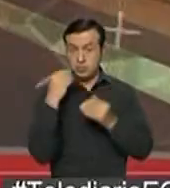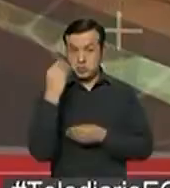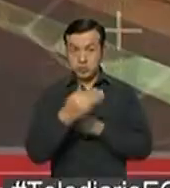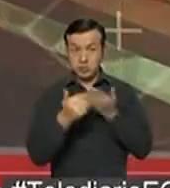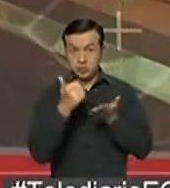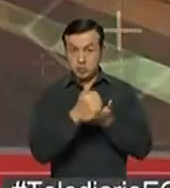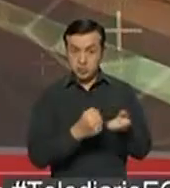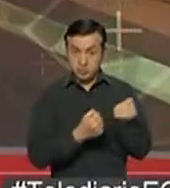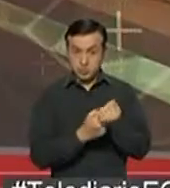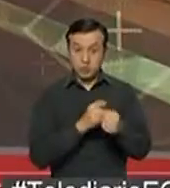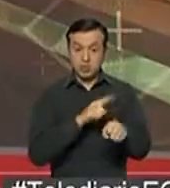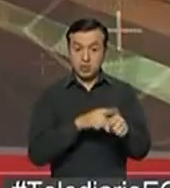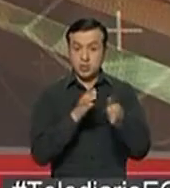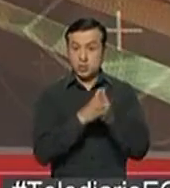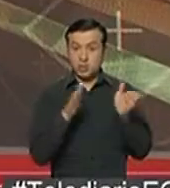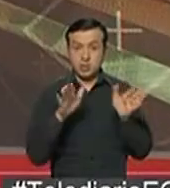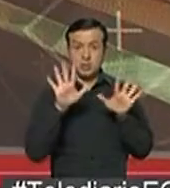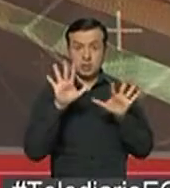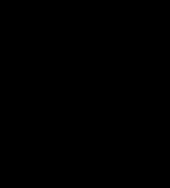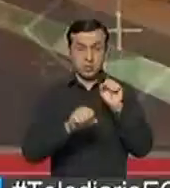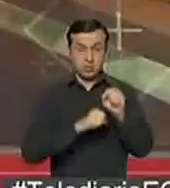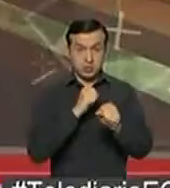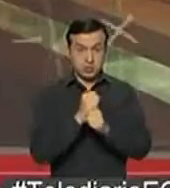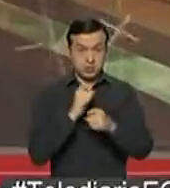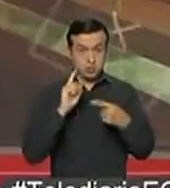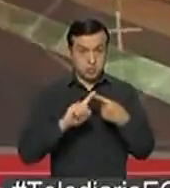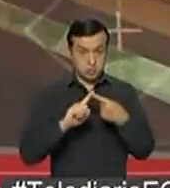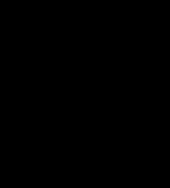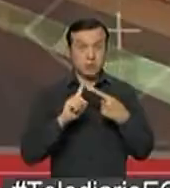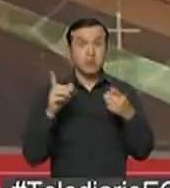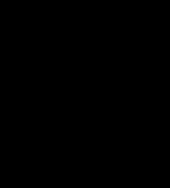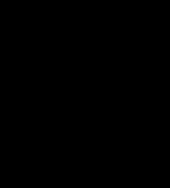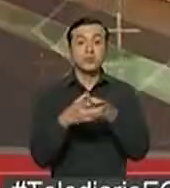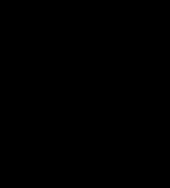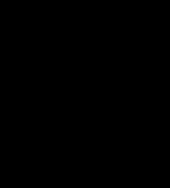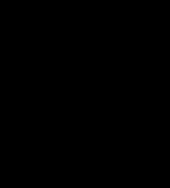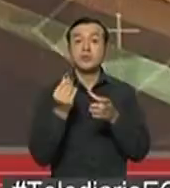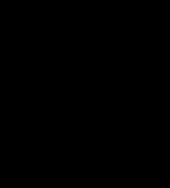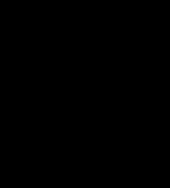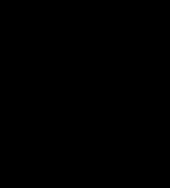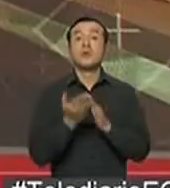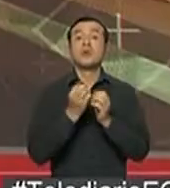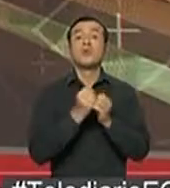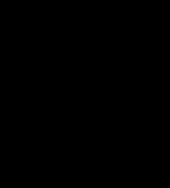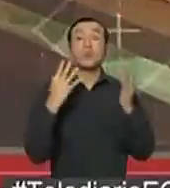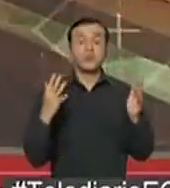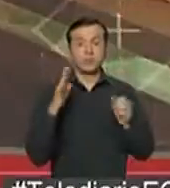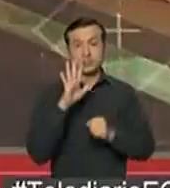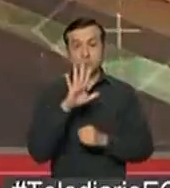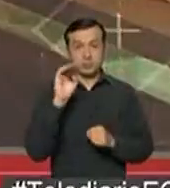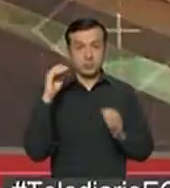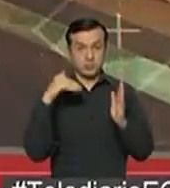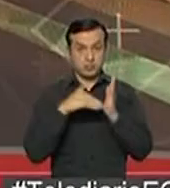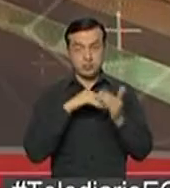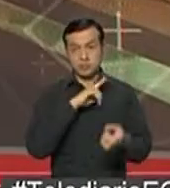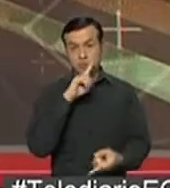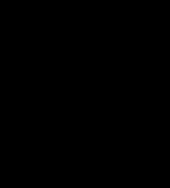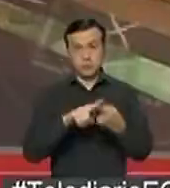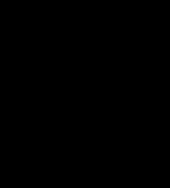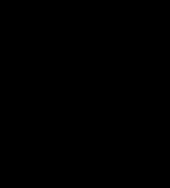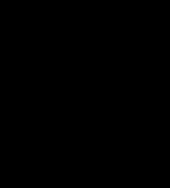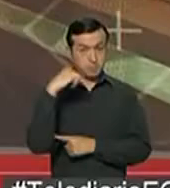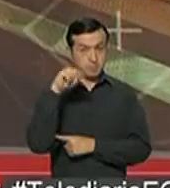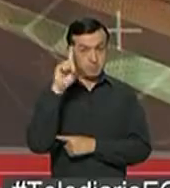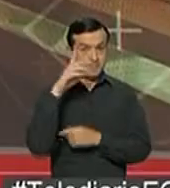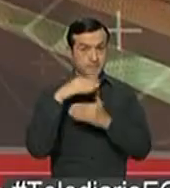con hasta 10 años plazo, pero si el crédito productivo es asociativo, el monto será de $50,000 hasta los